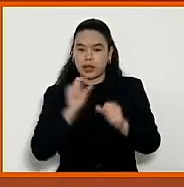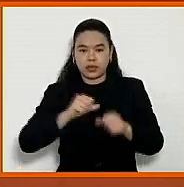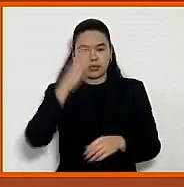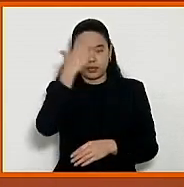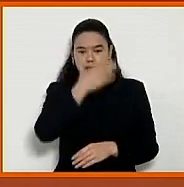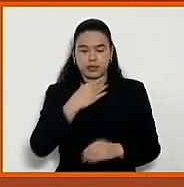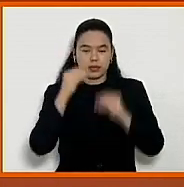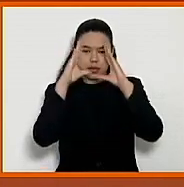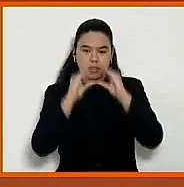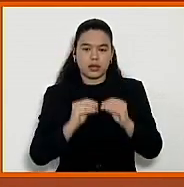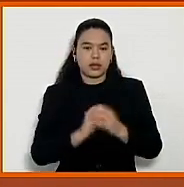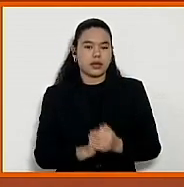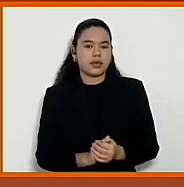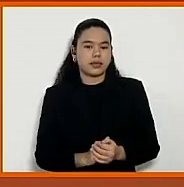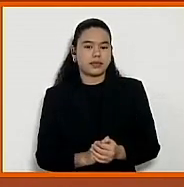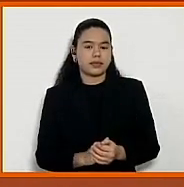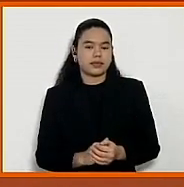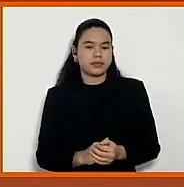noche.